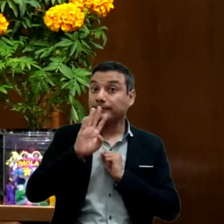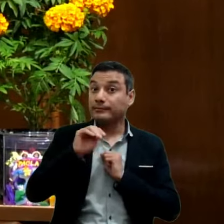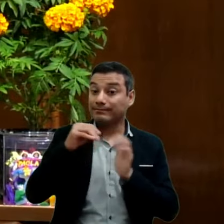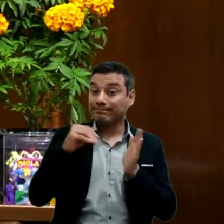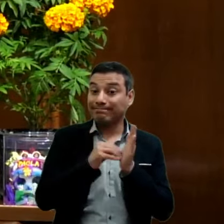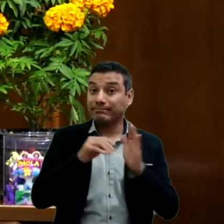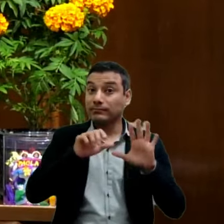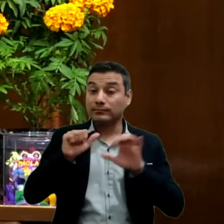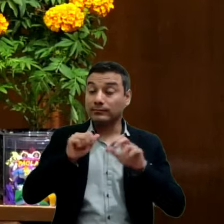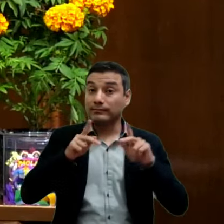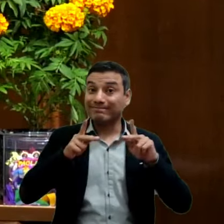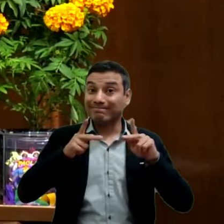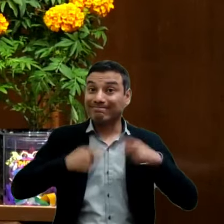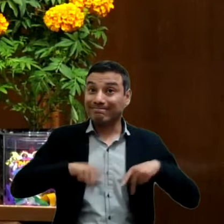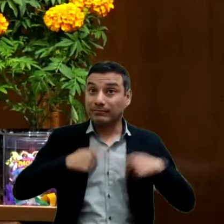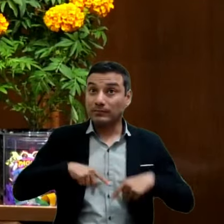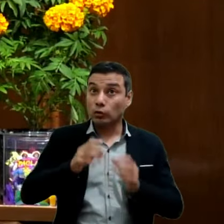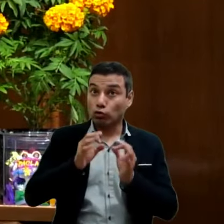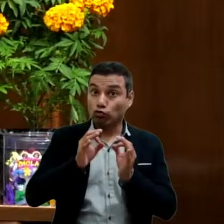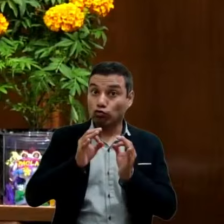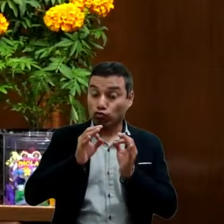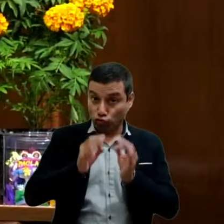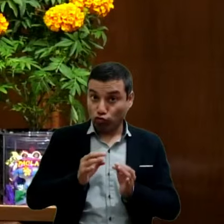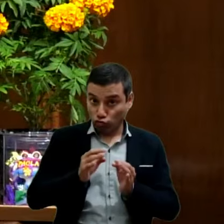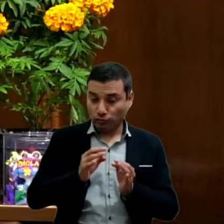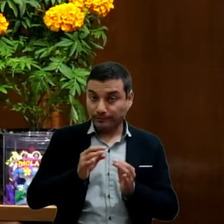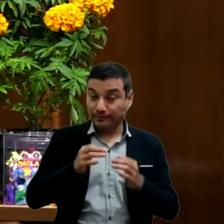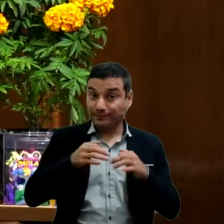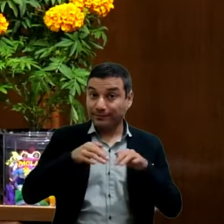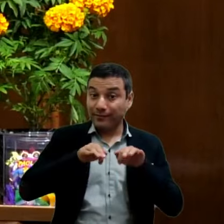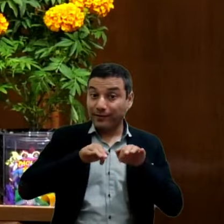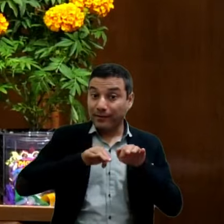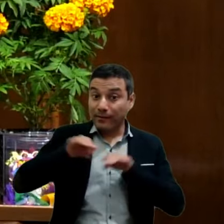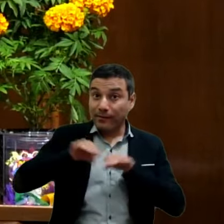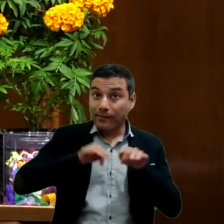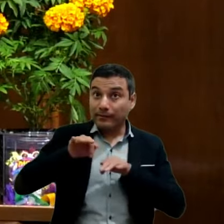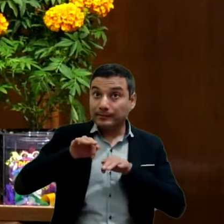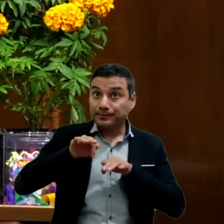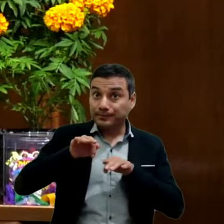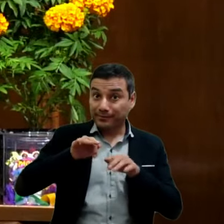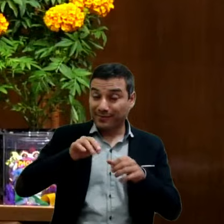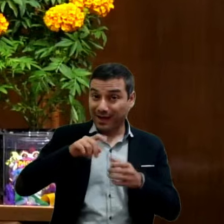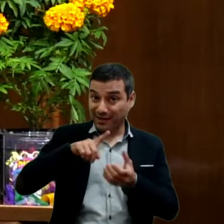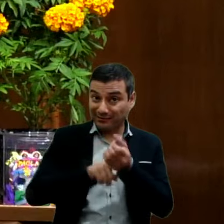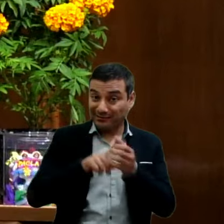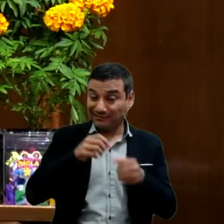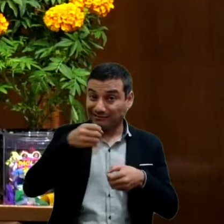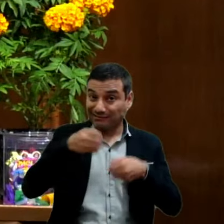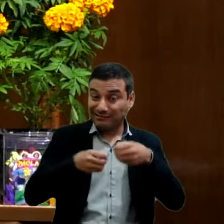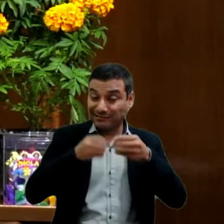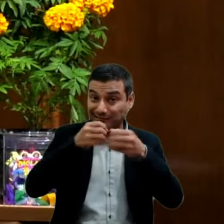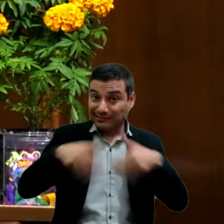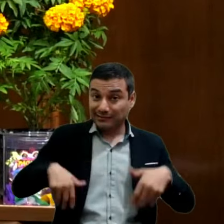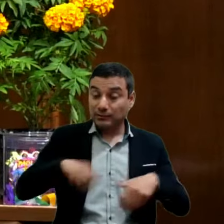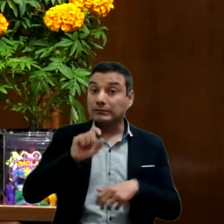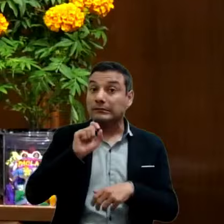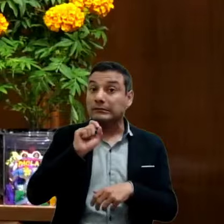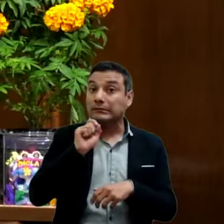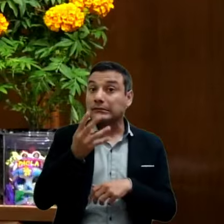49,600 personas servidoras públicas que había en el Poder Judicial,